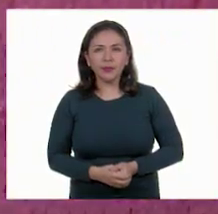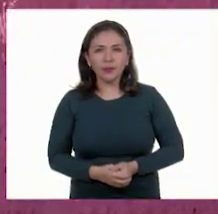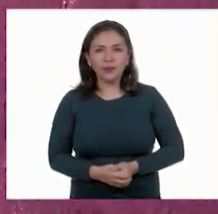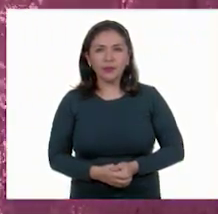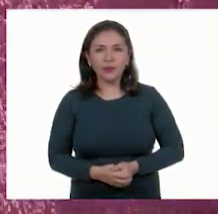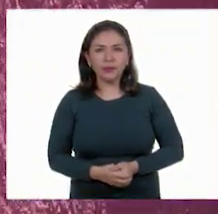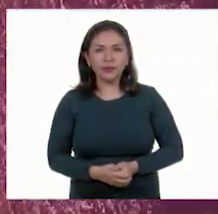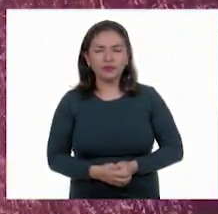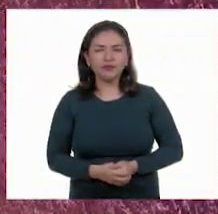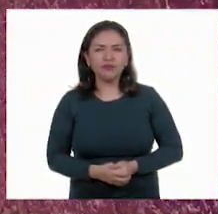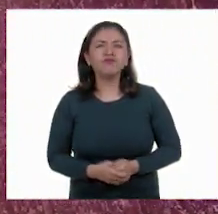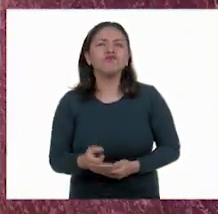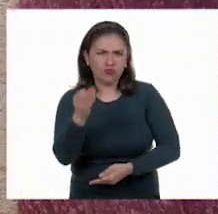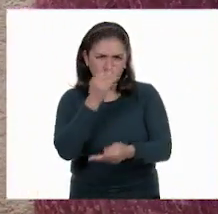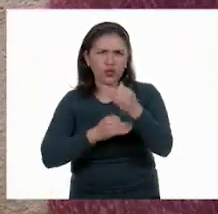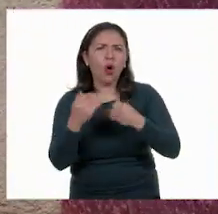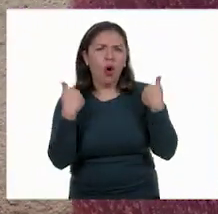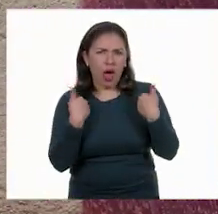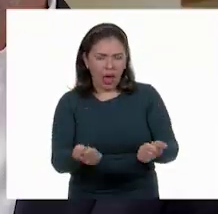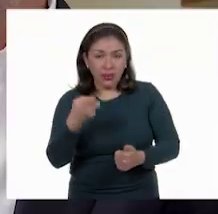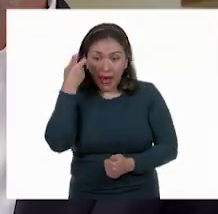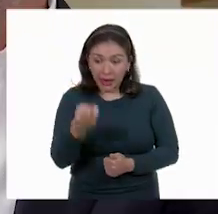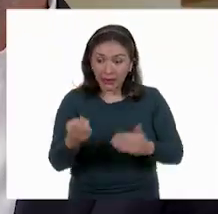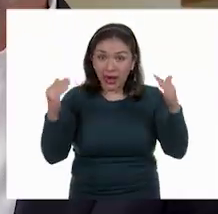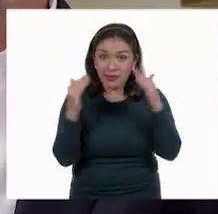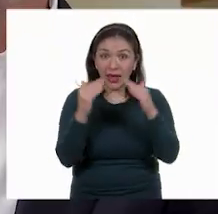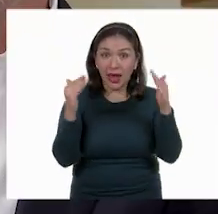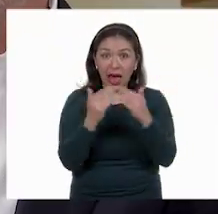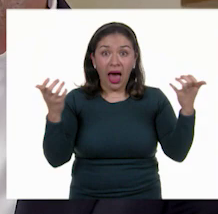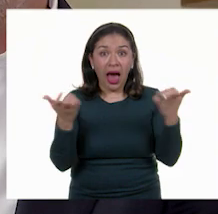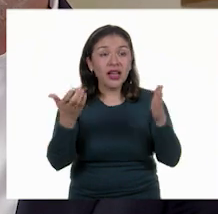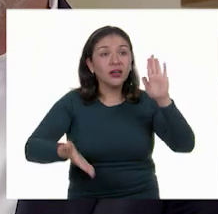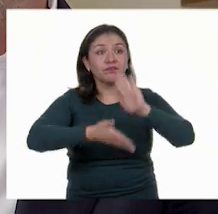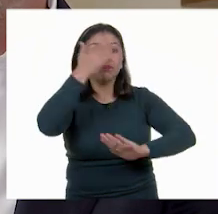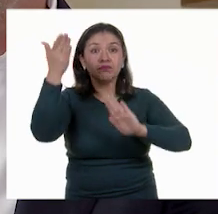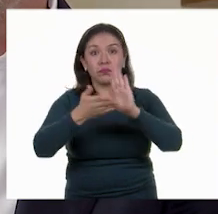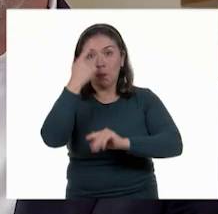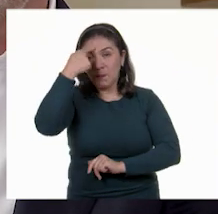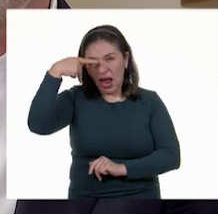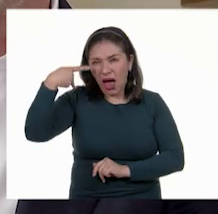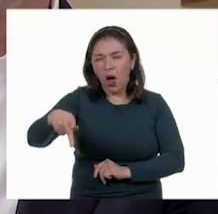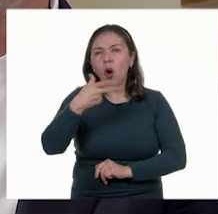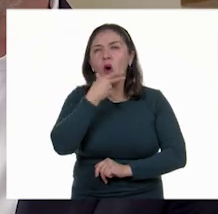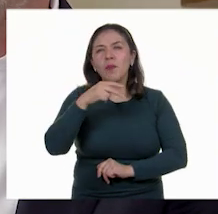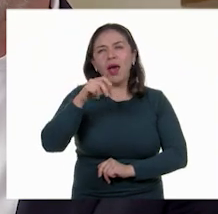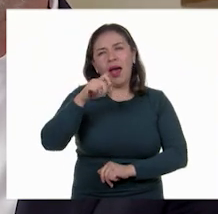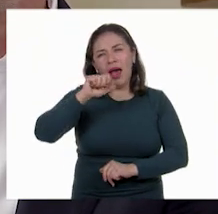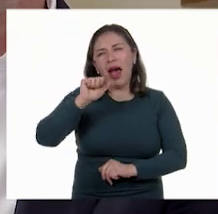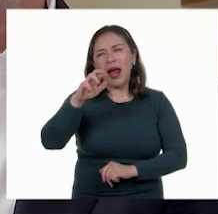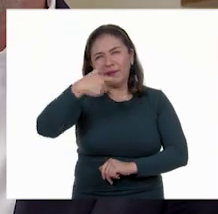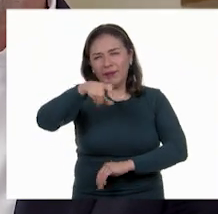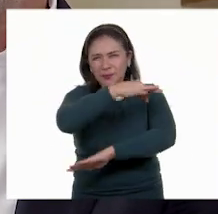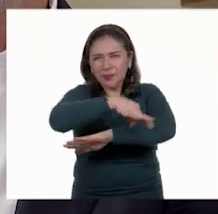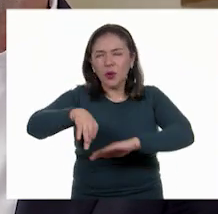Todos entendemos que esta casa, la casa que construyó para sí mismo el arquitecto Luis